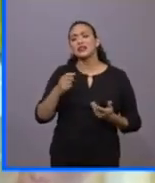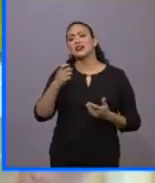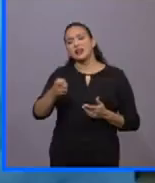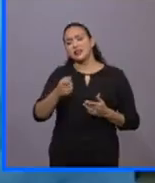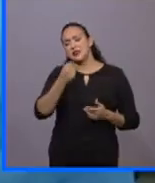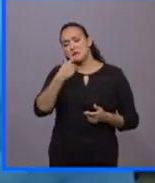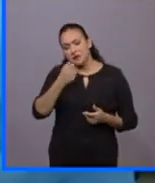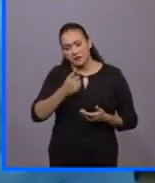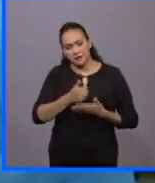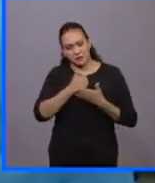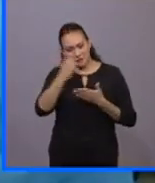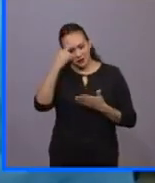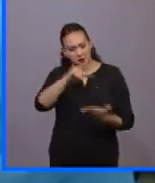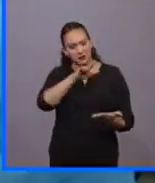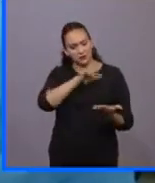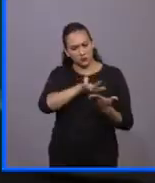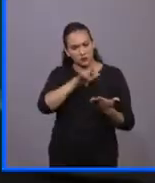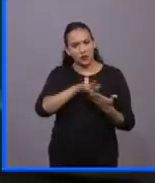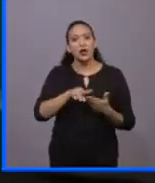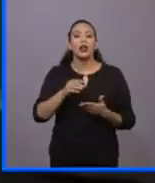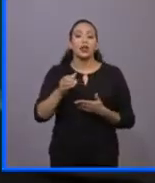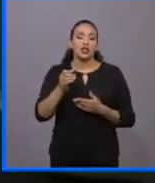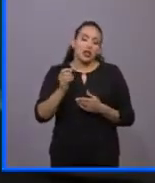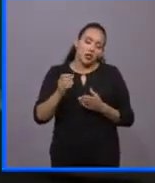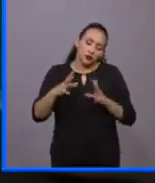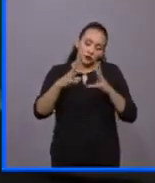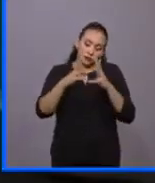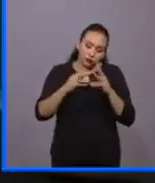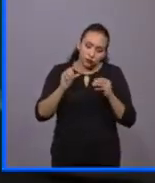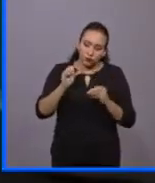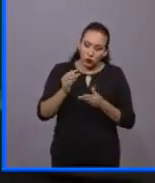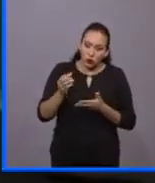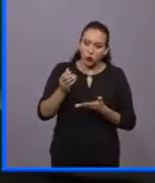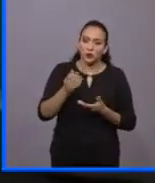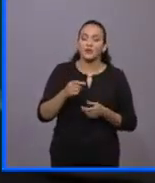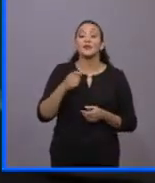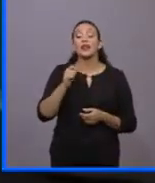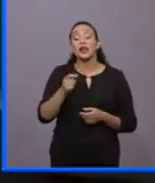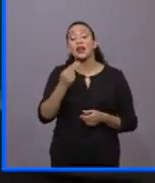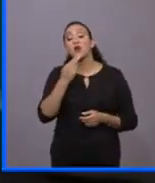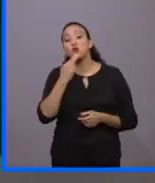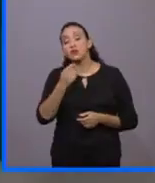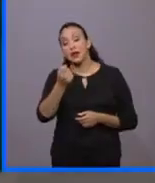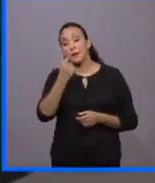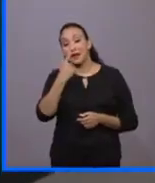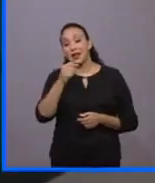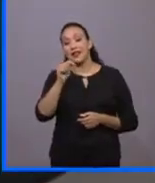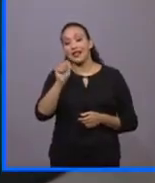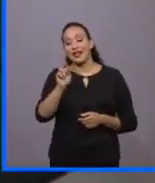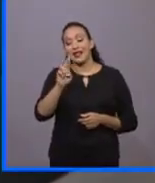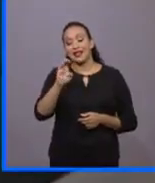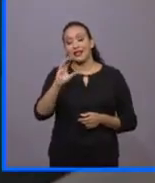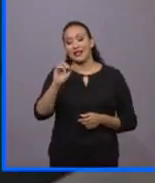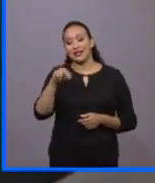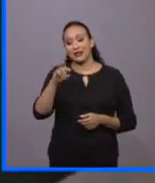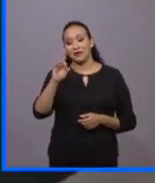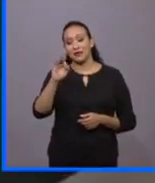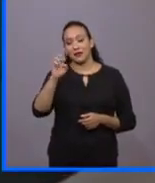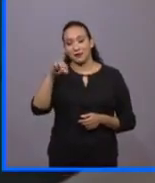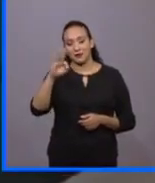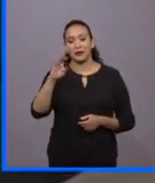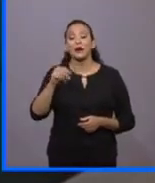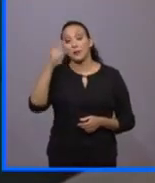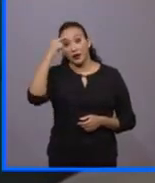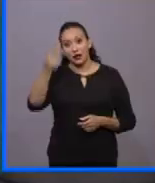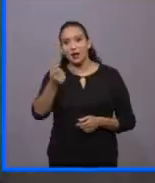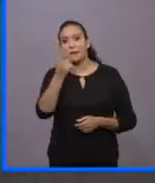de prevención previa a la exposición que consiste en tomar emtricitabina, tenofovir, diariamente para